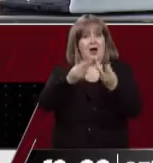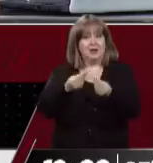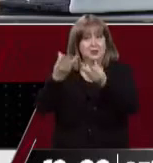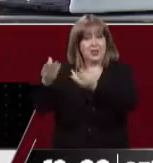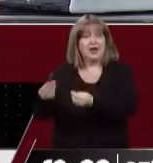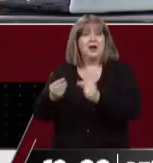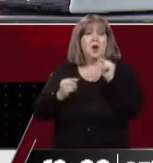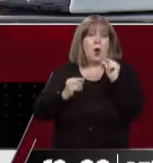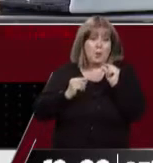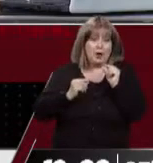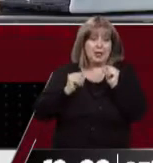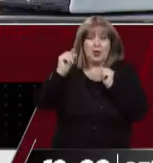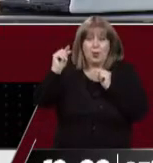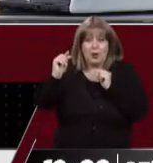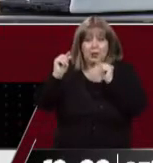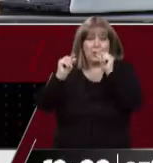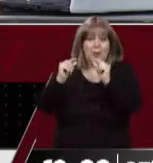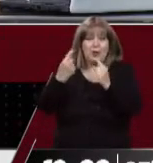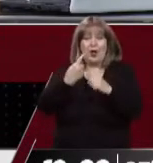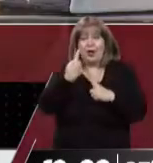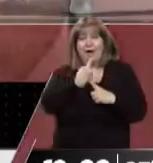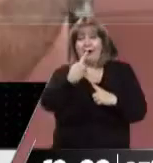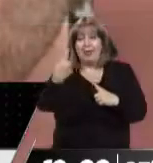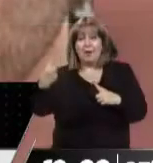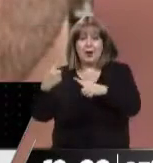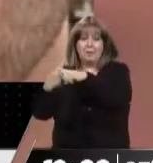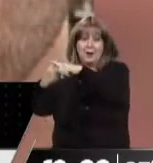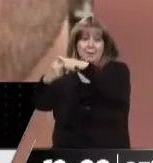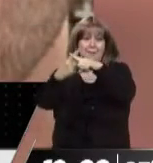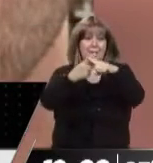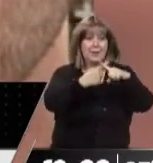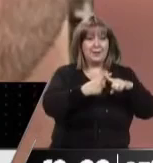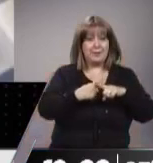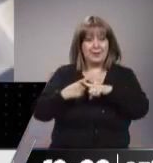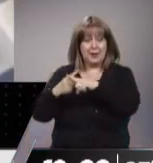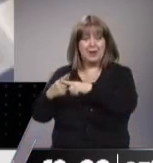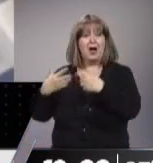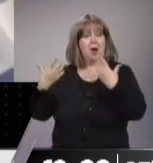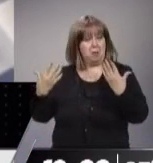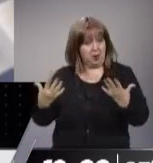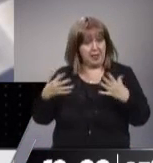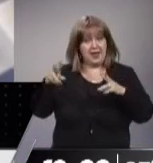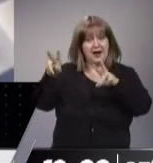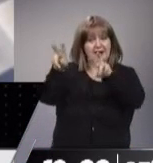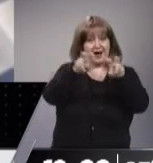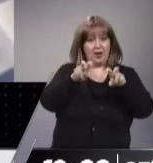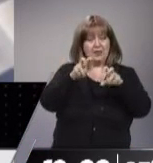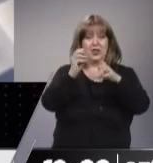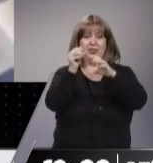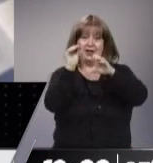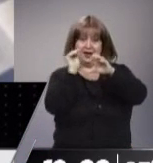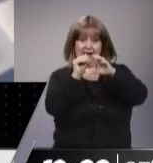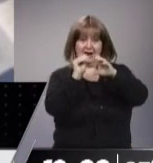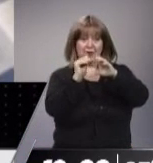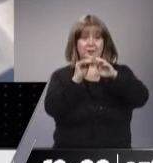con un granito hacemos mucho, como lo decimos allí, y poder llegar a todas las personas o influencers también que puedan ayudar a recaudar esta suma. Exactamente, en